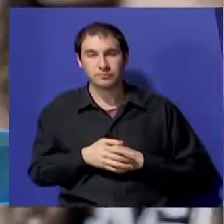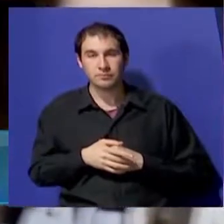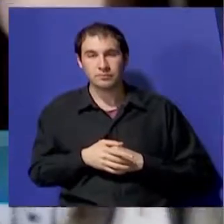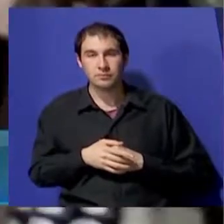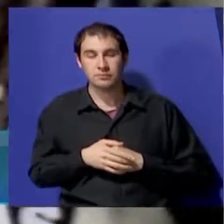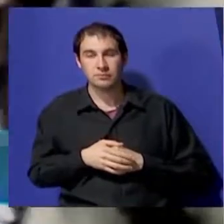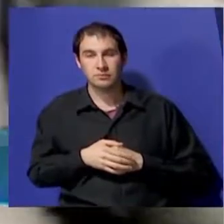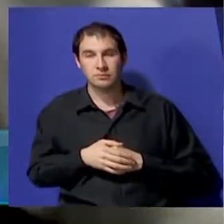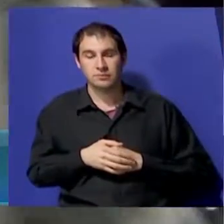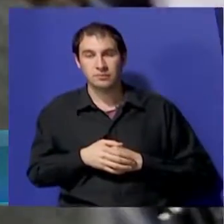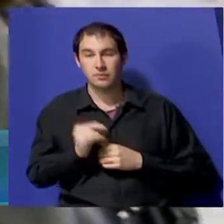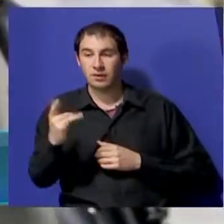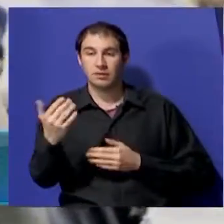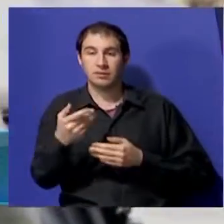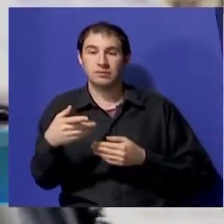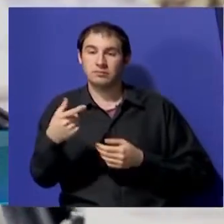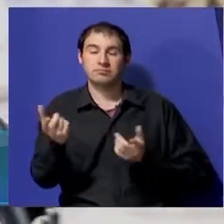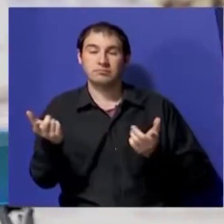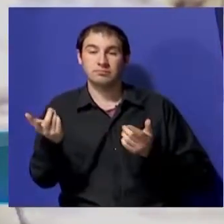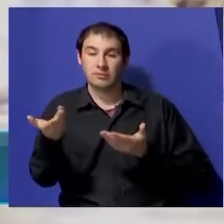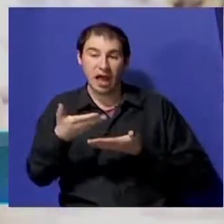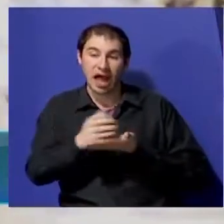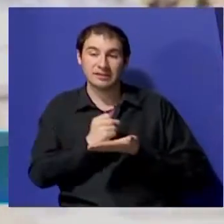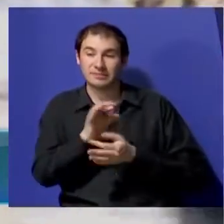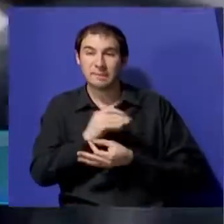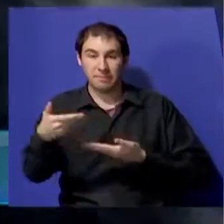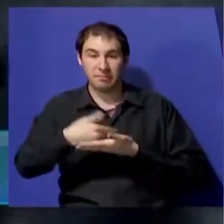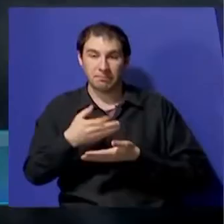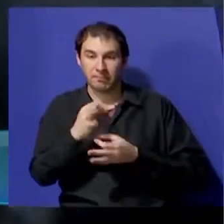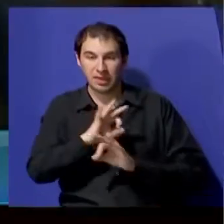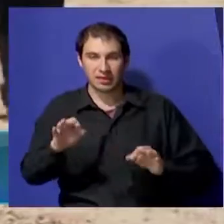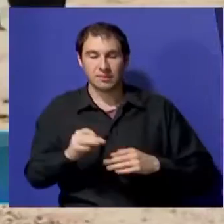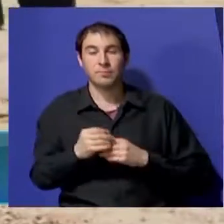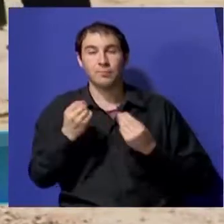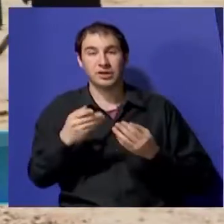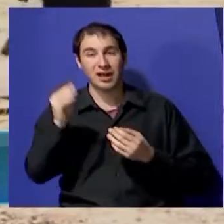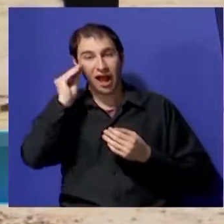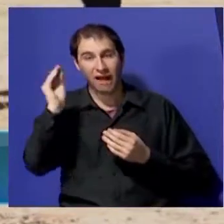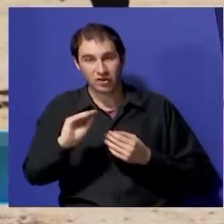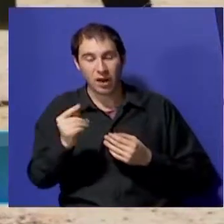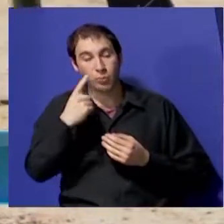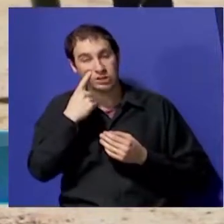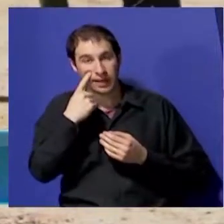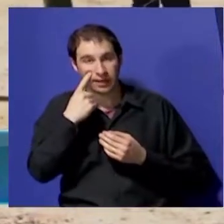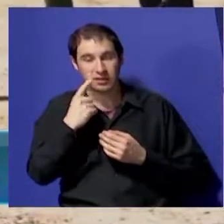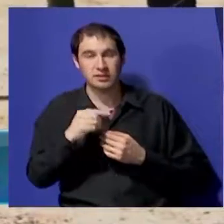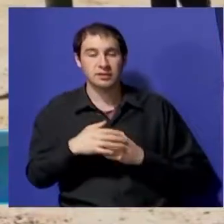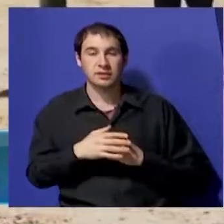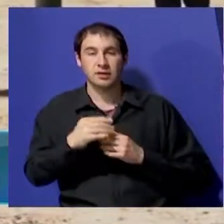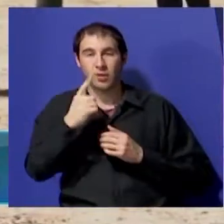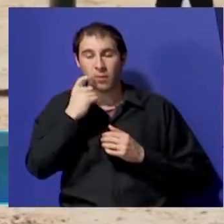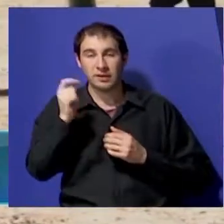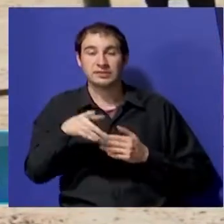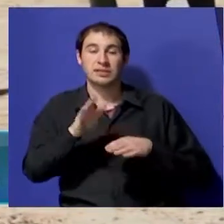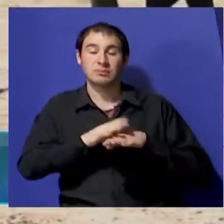nunca nos hizo lugar a ese pedido, porque el abogado de la municipalidad es el que debe hacer